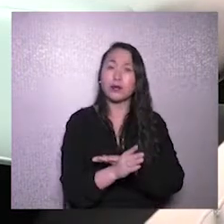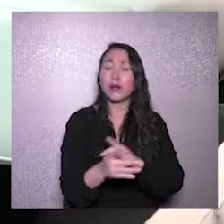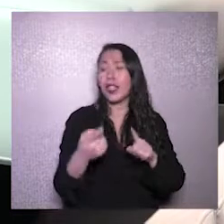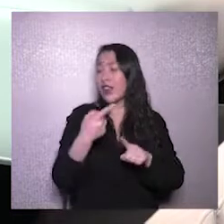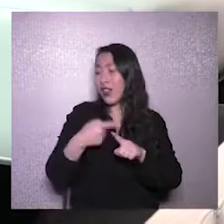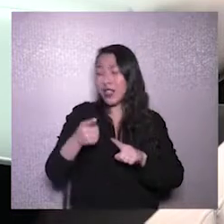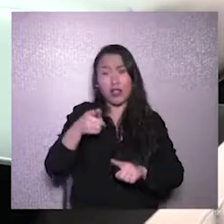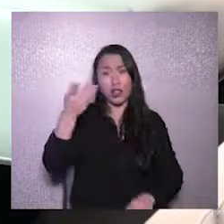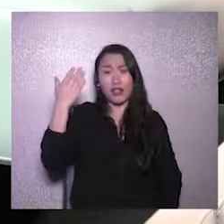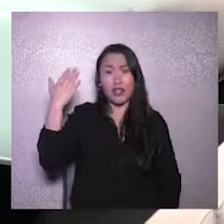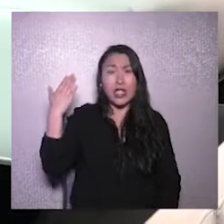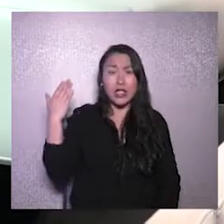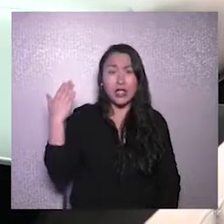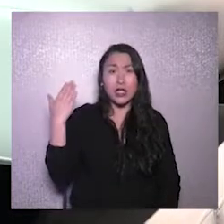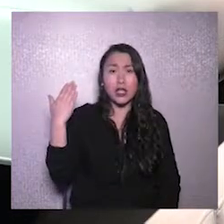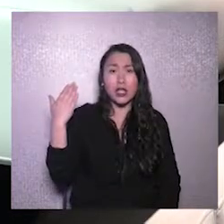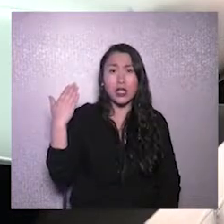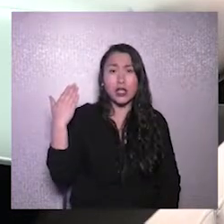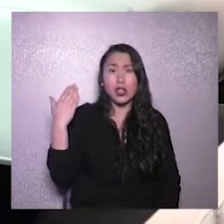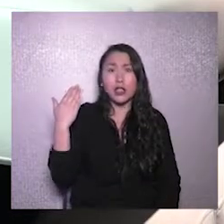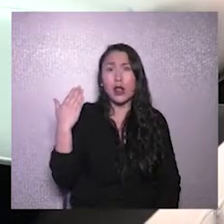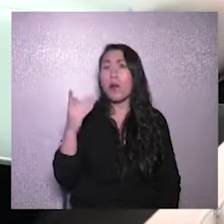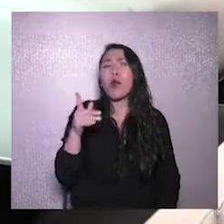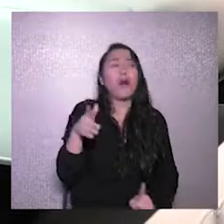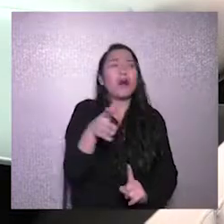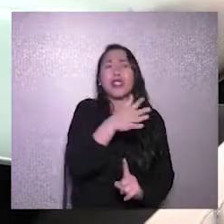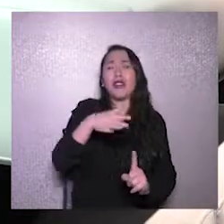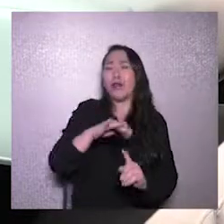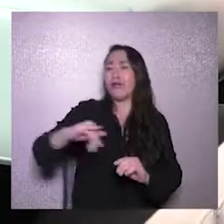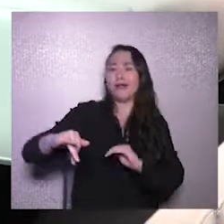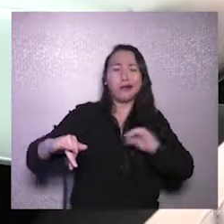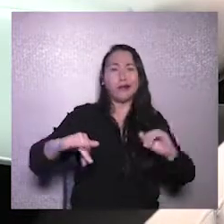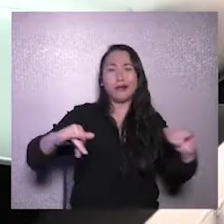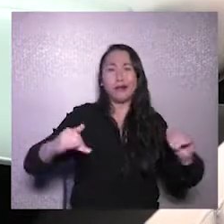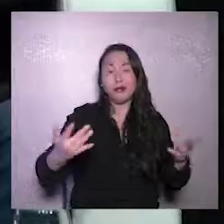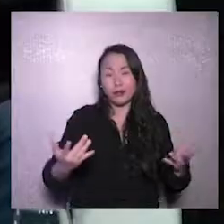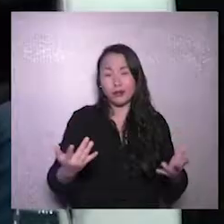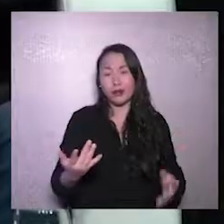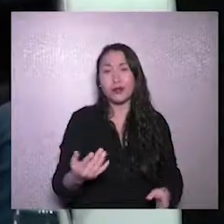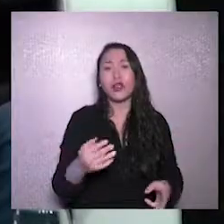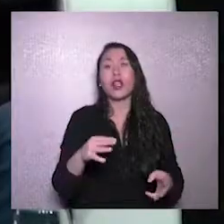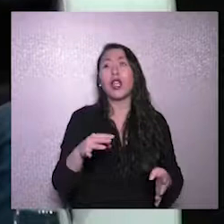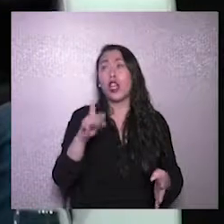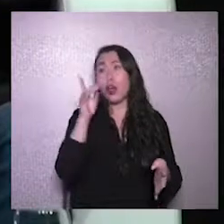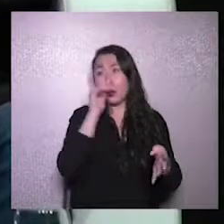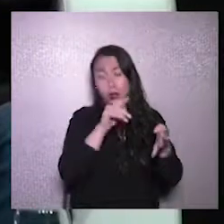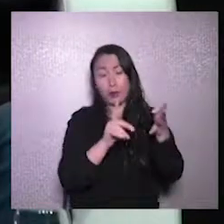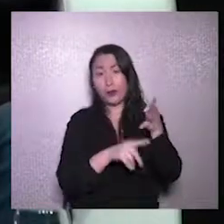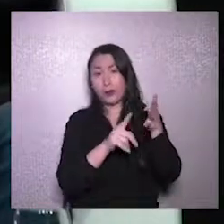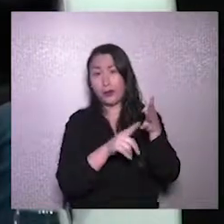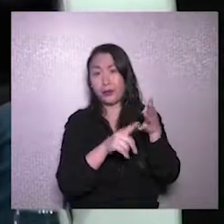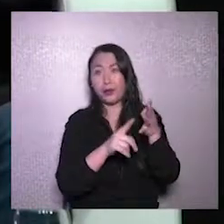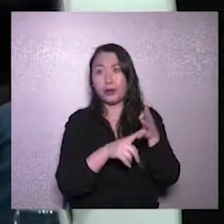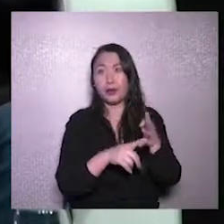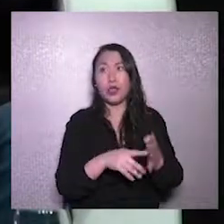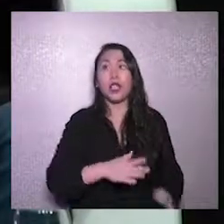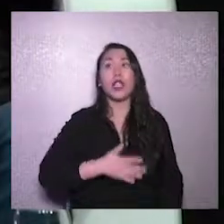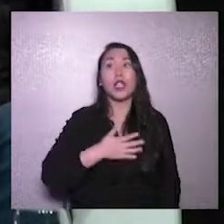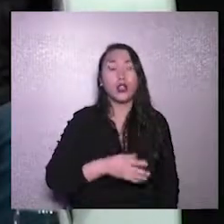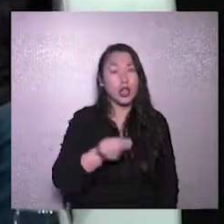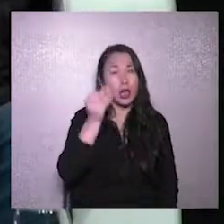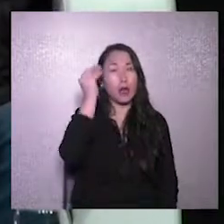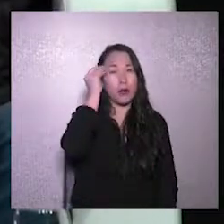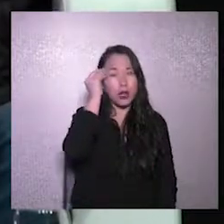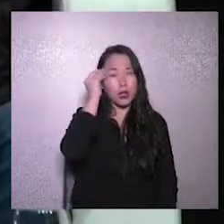veces pasadas, ha sido en forma muy periférica tomado en consideración. Y el tercer y último aspecto, quiero que recuerden y vean